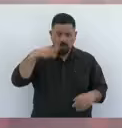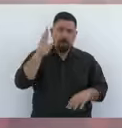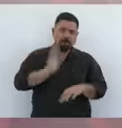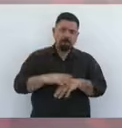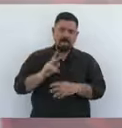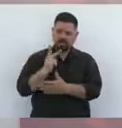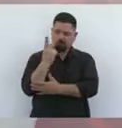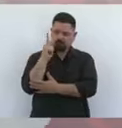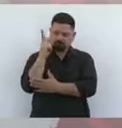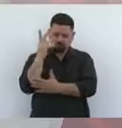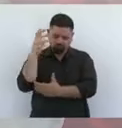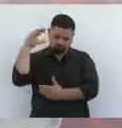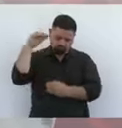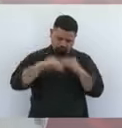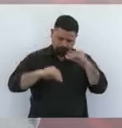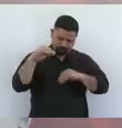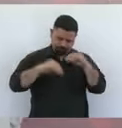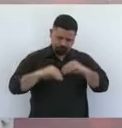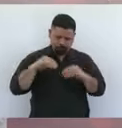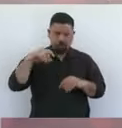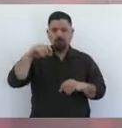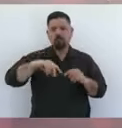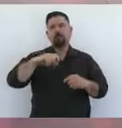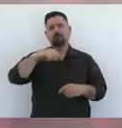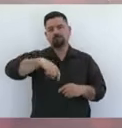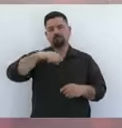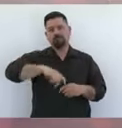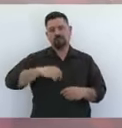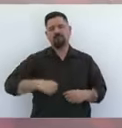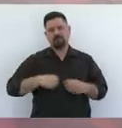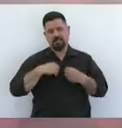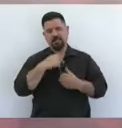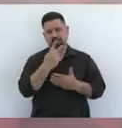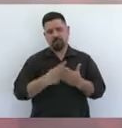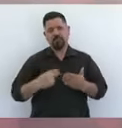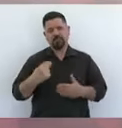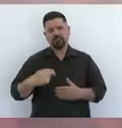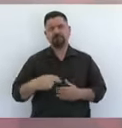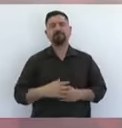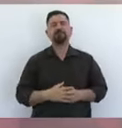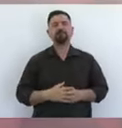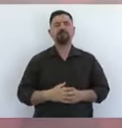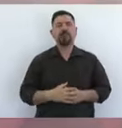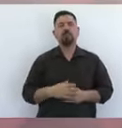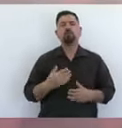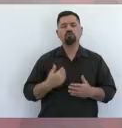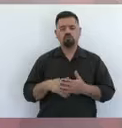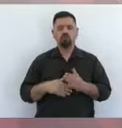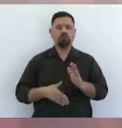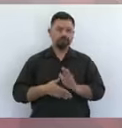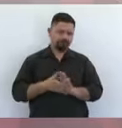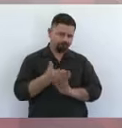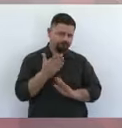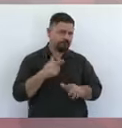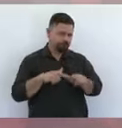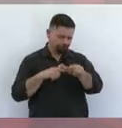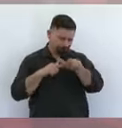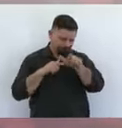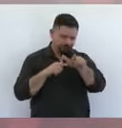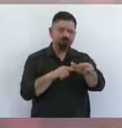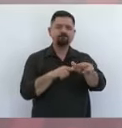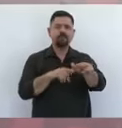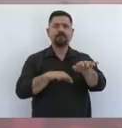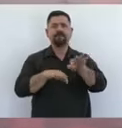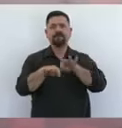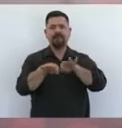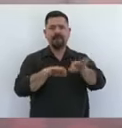este programa Sembrando Vida. Entonces vamos a continuar